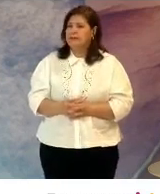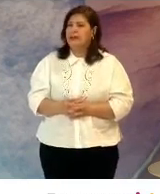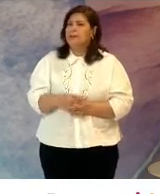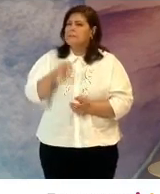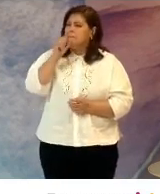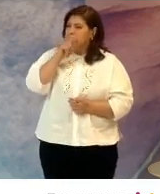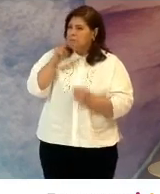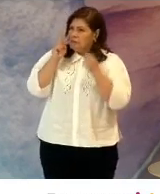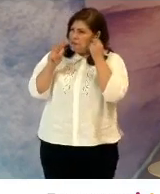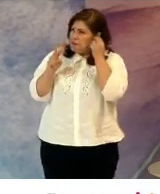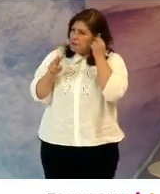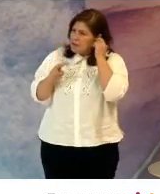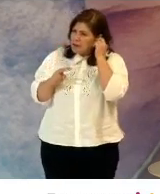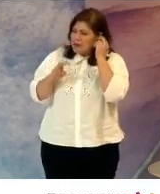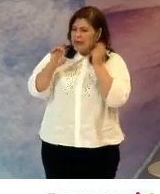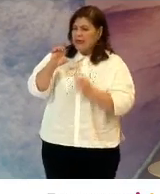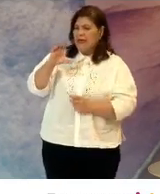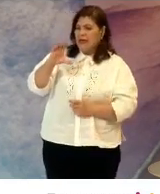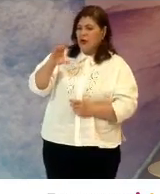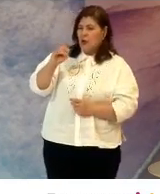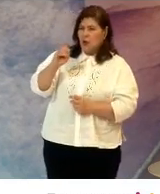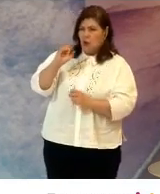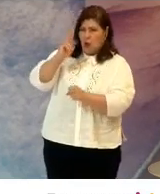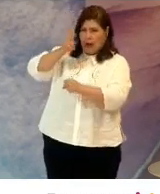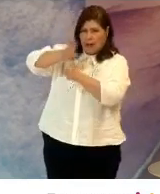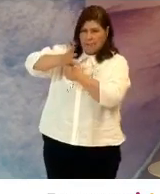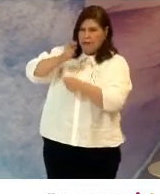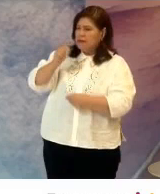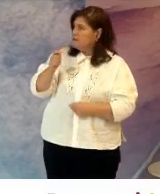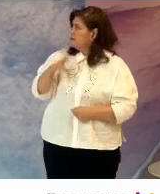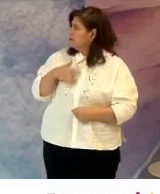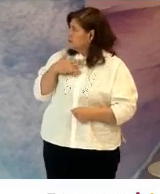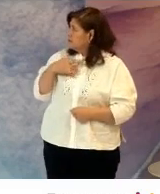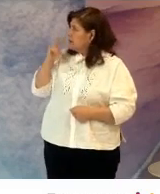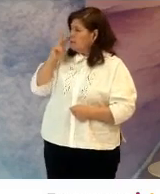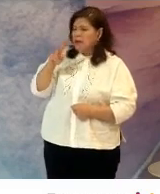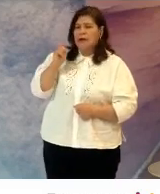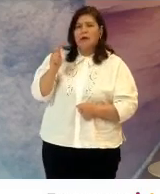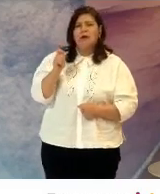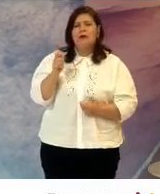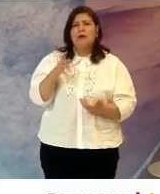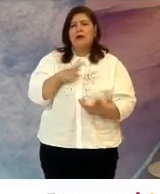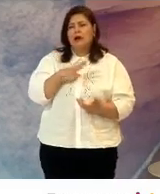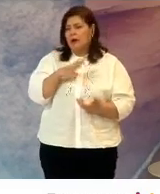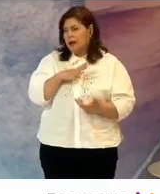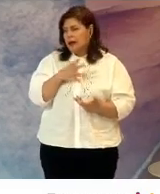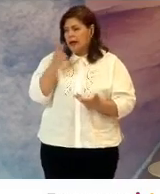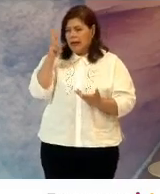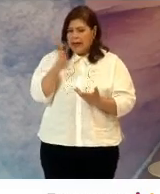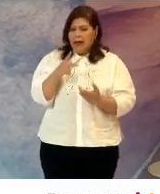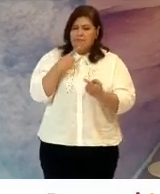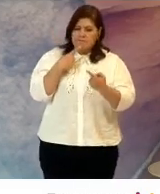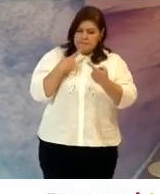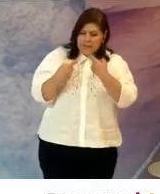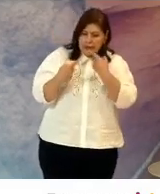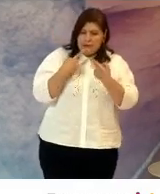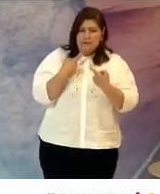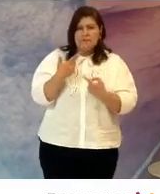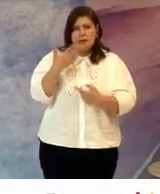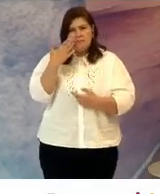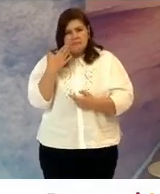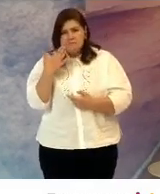Aquí vemos ecocámaras, lo conocemos bien, y aquí, en vez de un diálogo gentil,